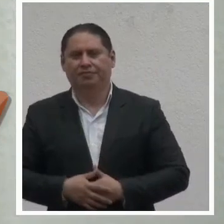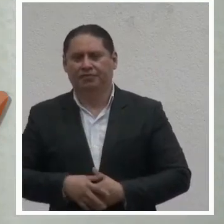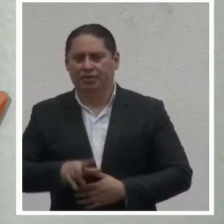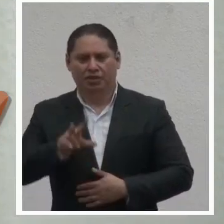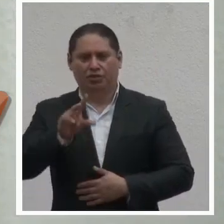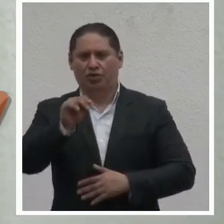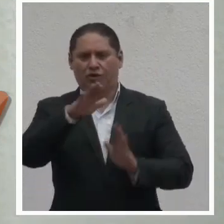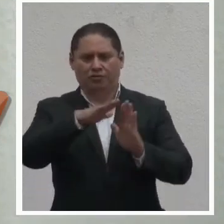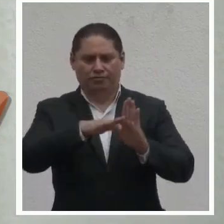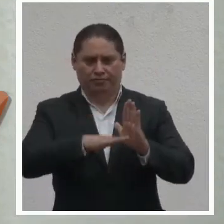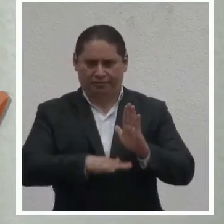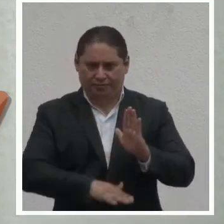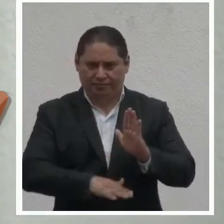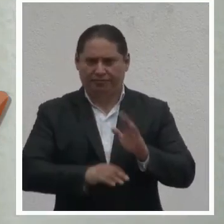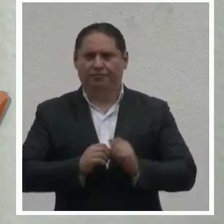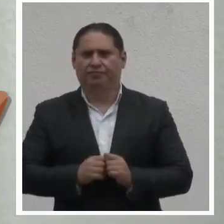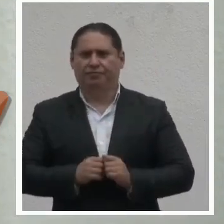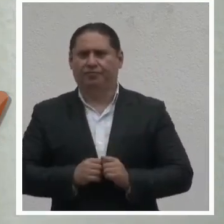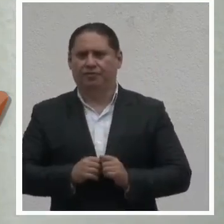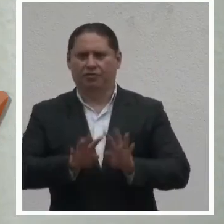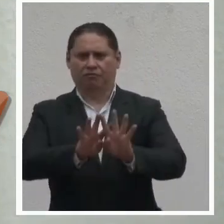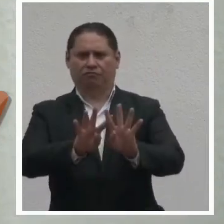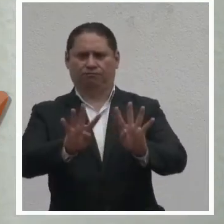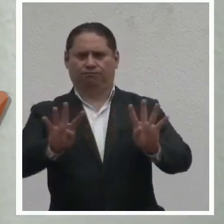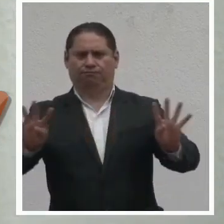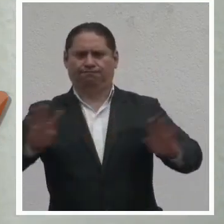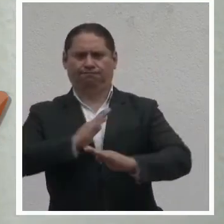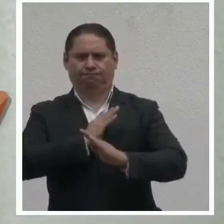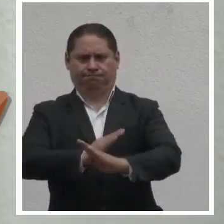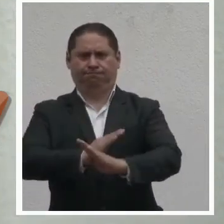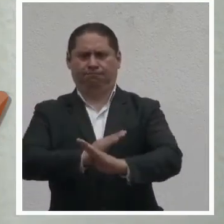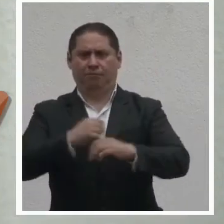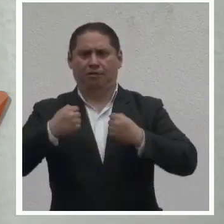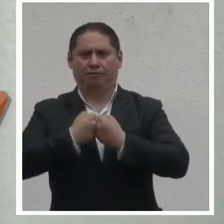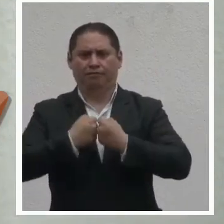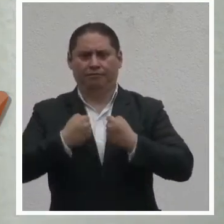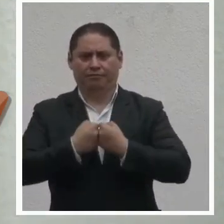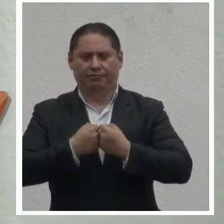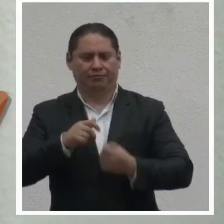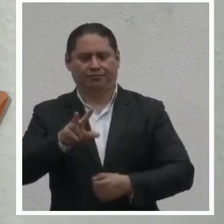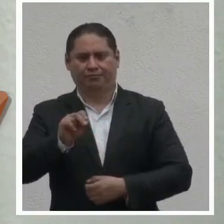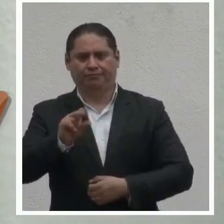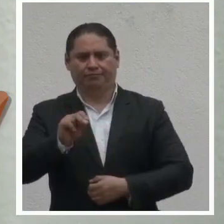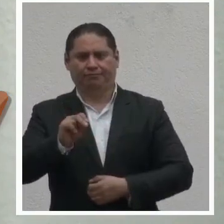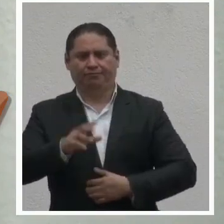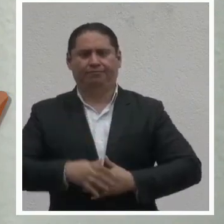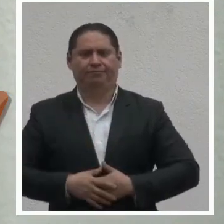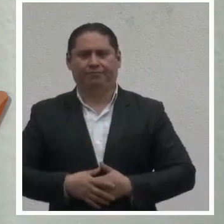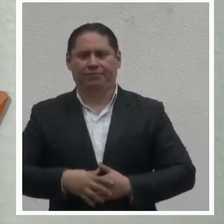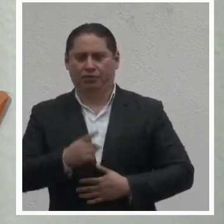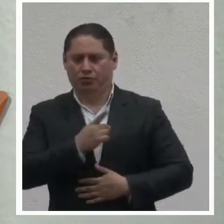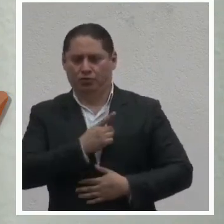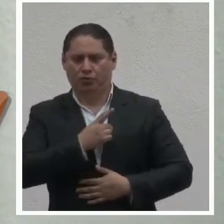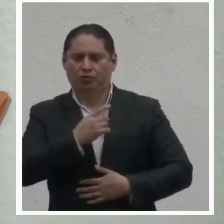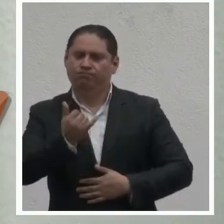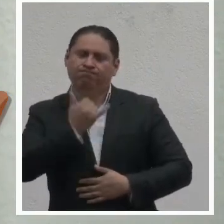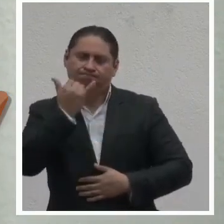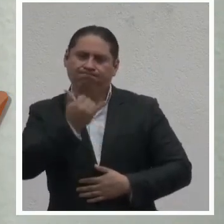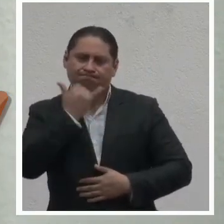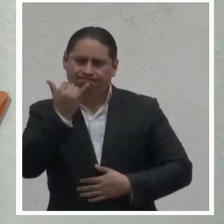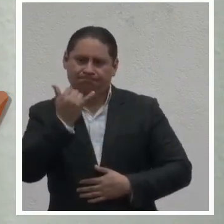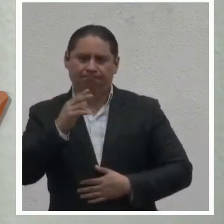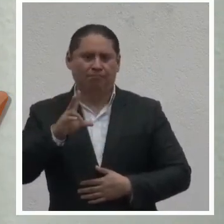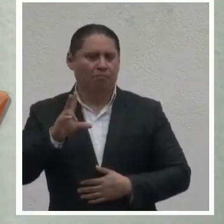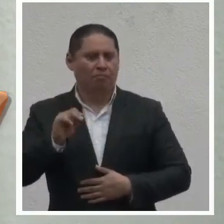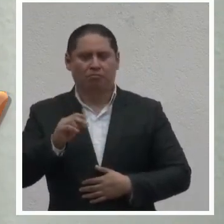reduce a poner tropas o agentes de migración en las fronteras. Ese es el camino equivocado porque no